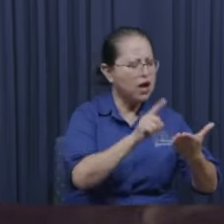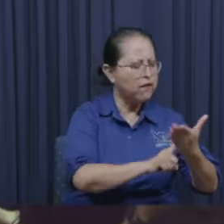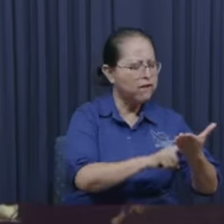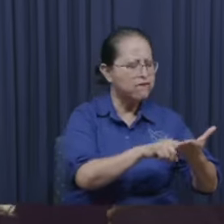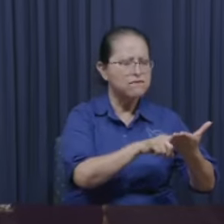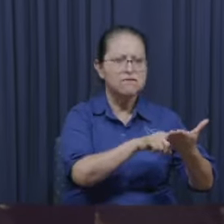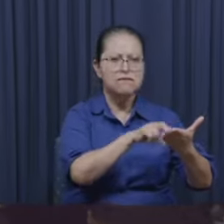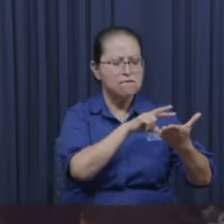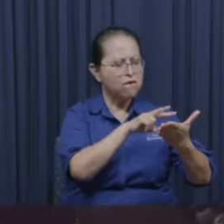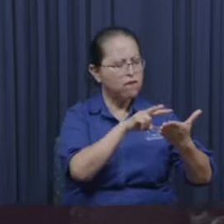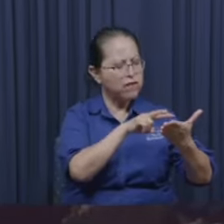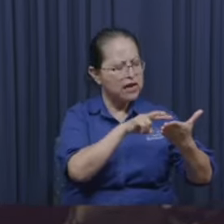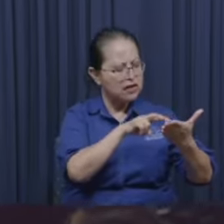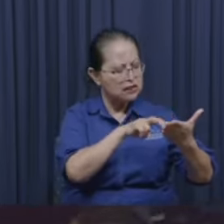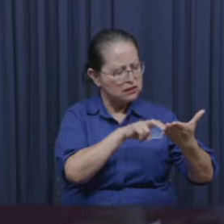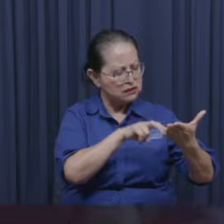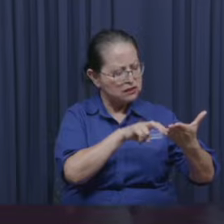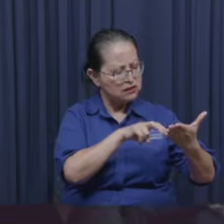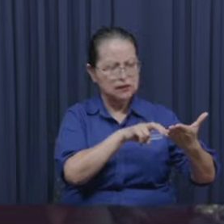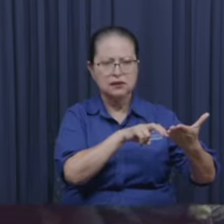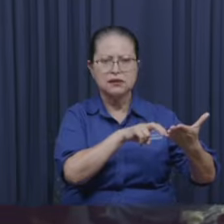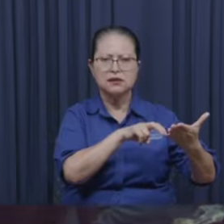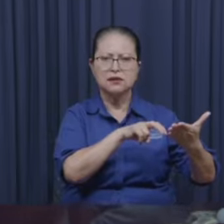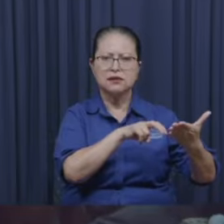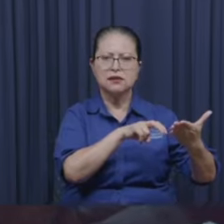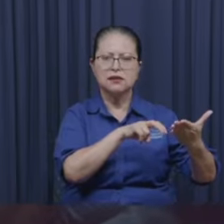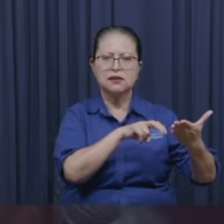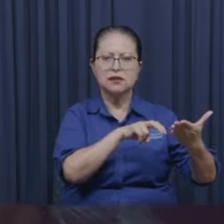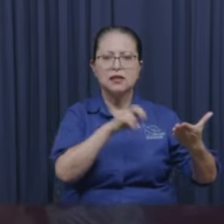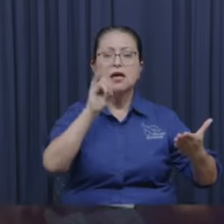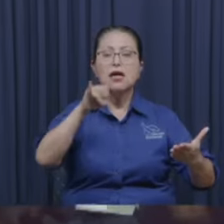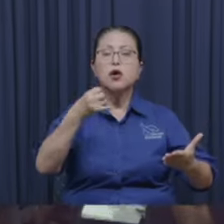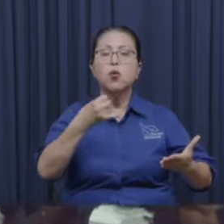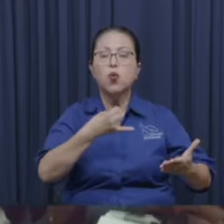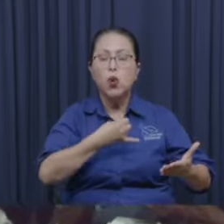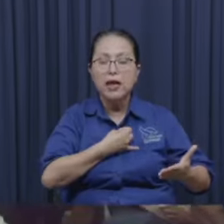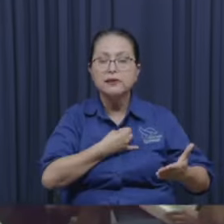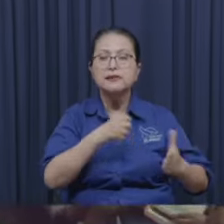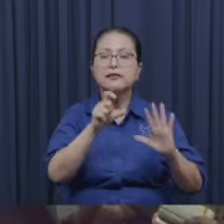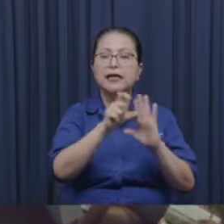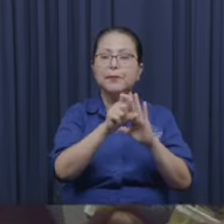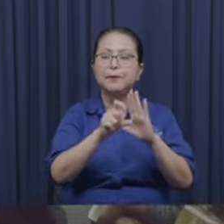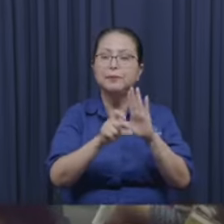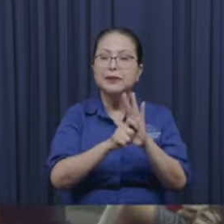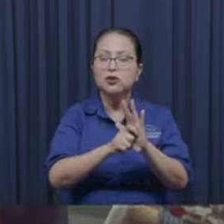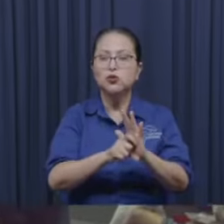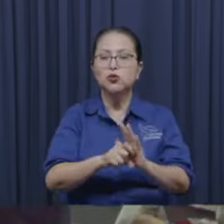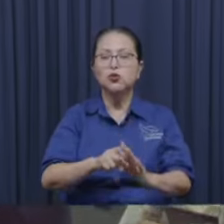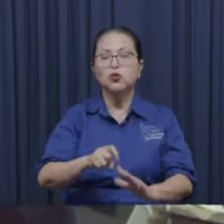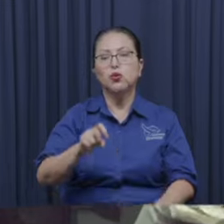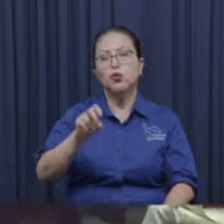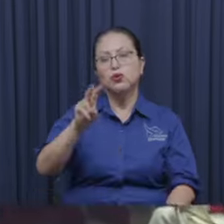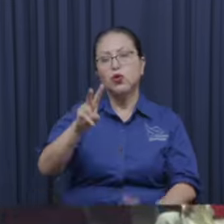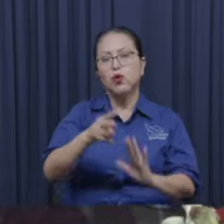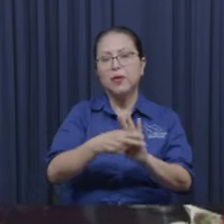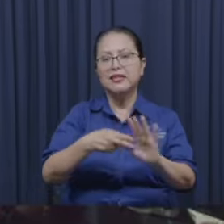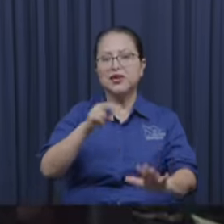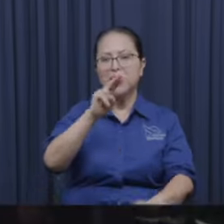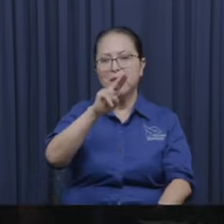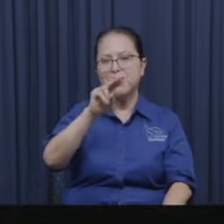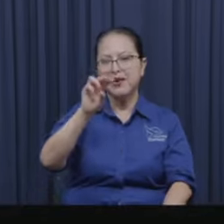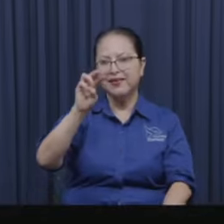Aquí vamos a ver San Juan qué le dije Ay Dios mío